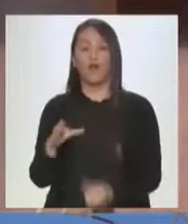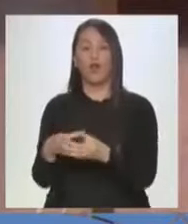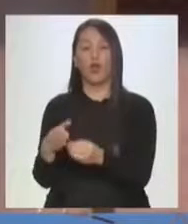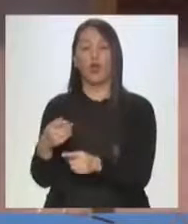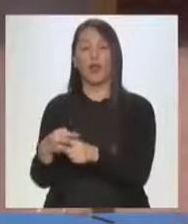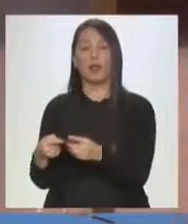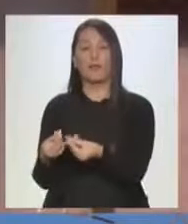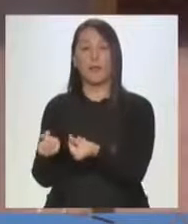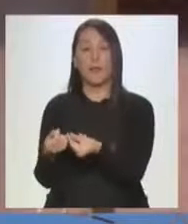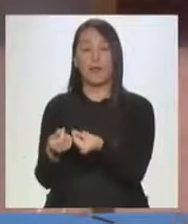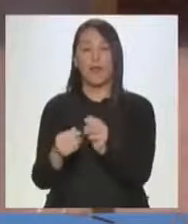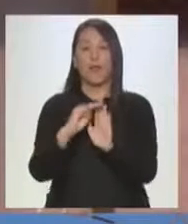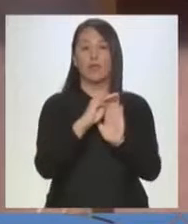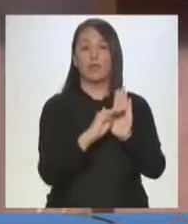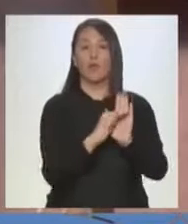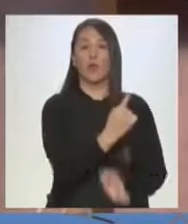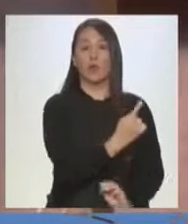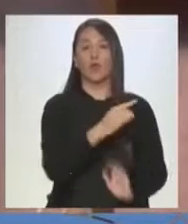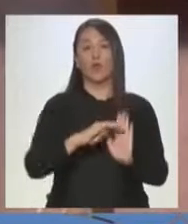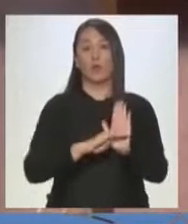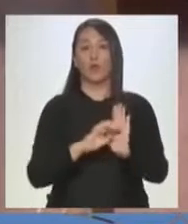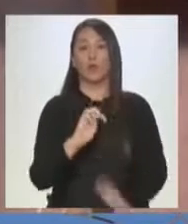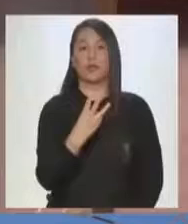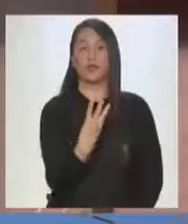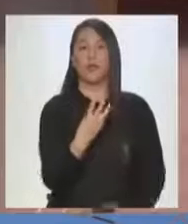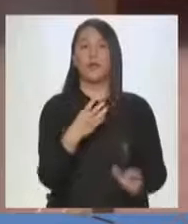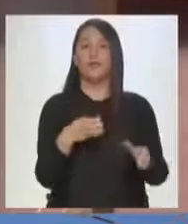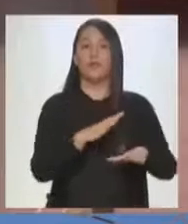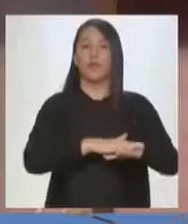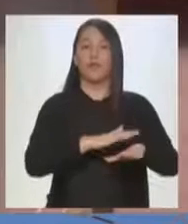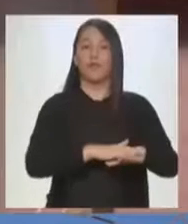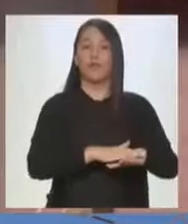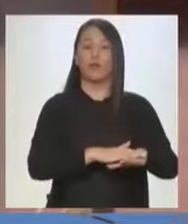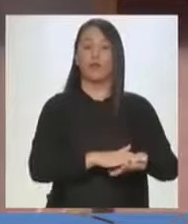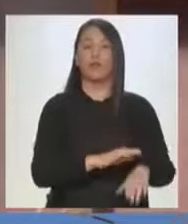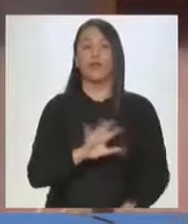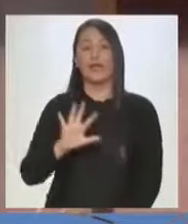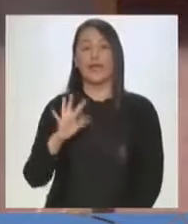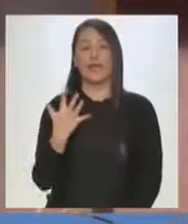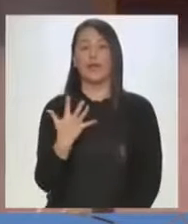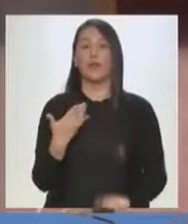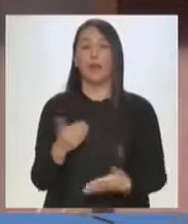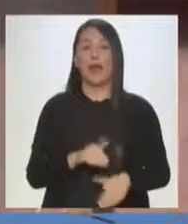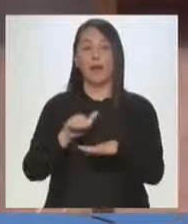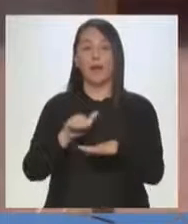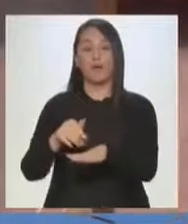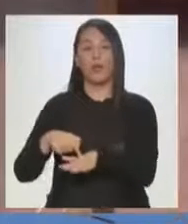los señalados en el título 1, título 3 para el caso del préstamo solidario y los del título 5 para el caso del apoyo extraordinario